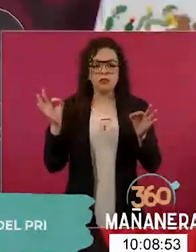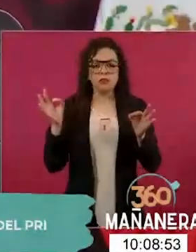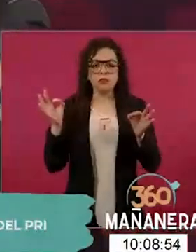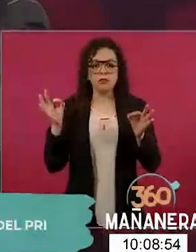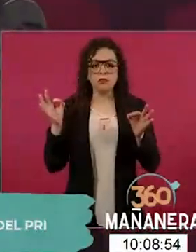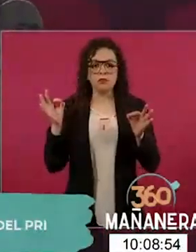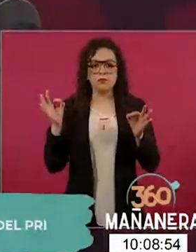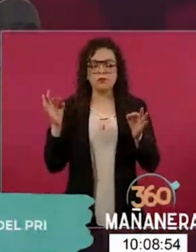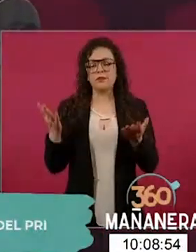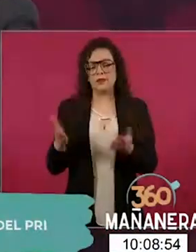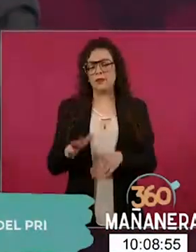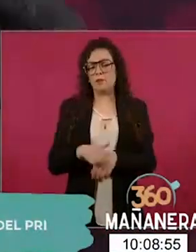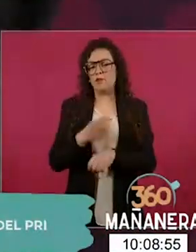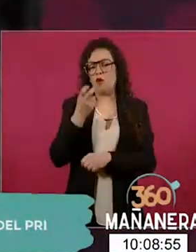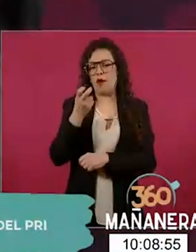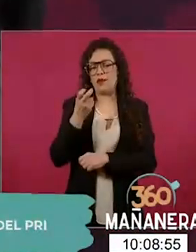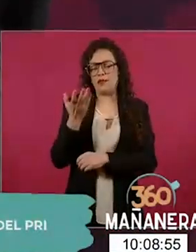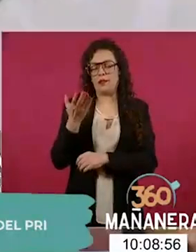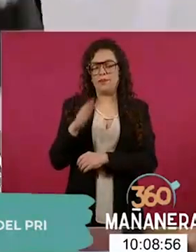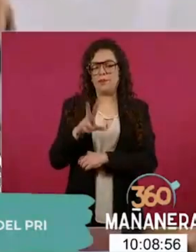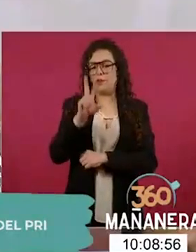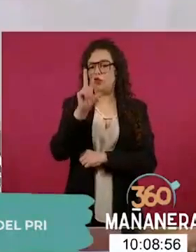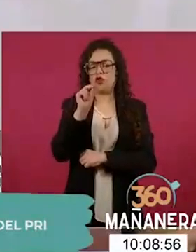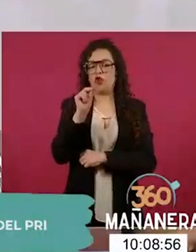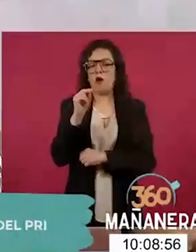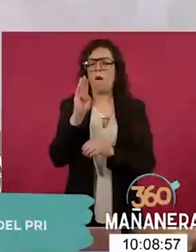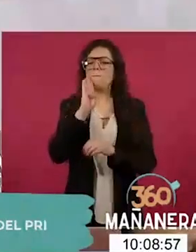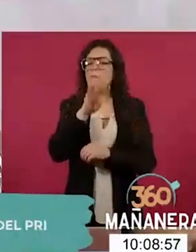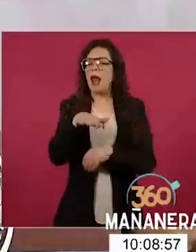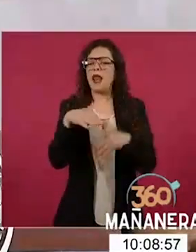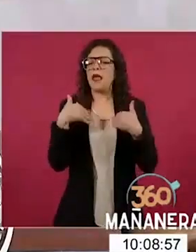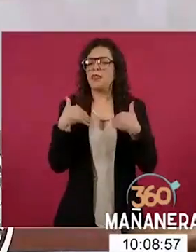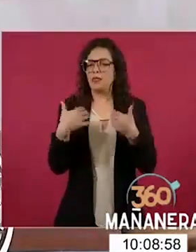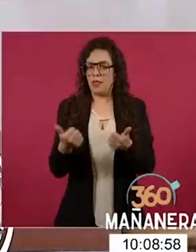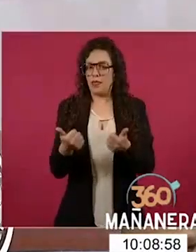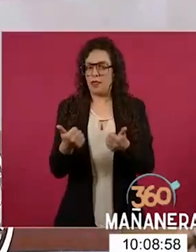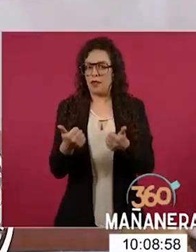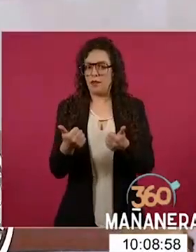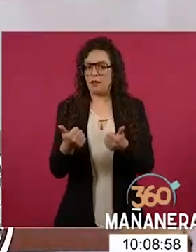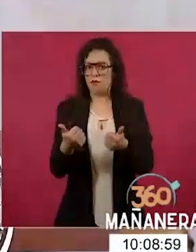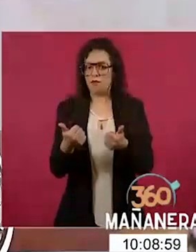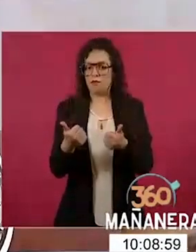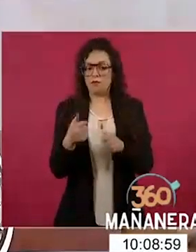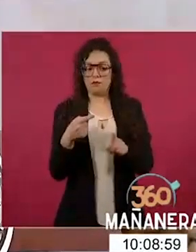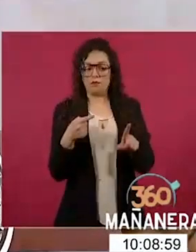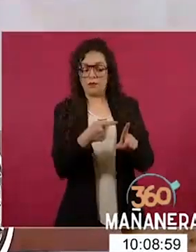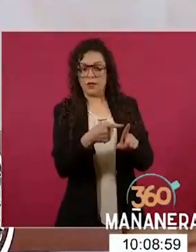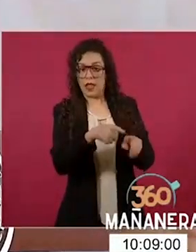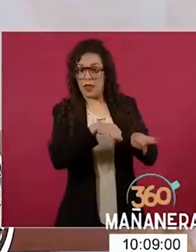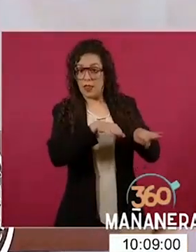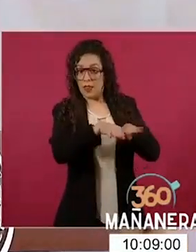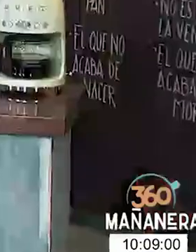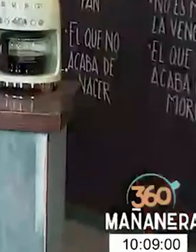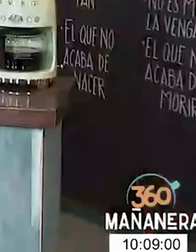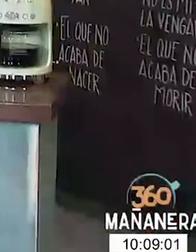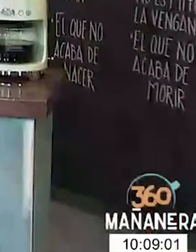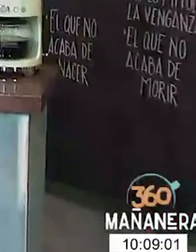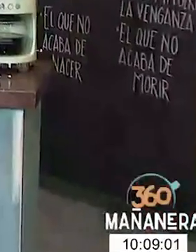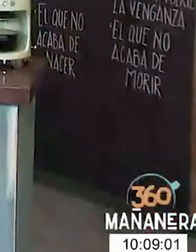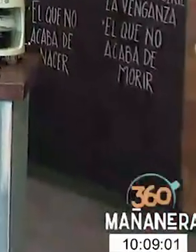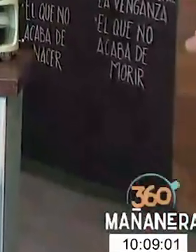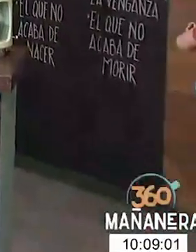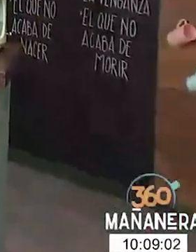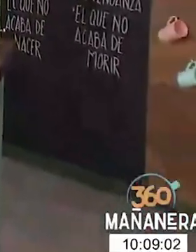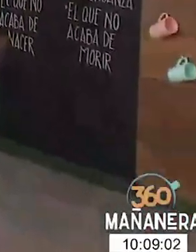los trabajadores y otra cosa son los machuchones del poder judicial